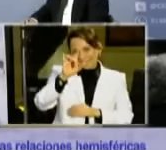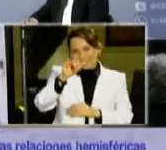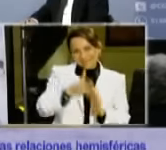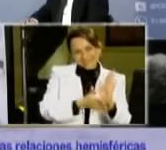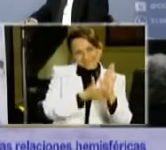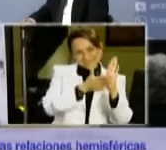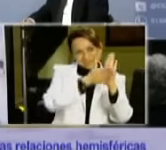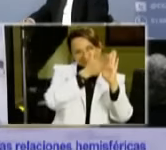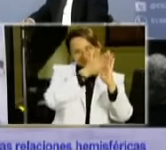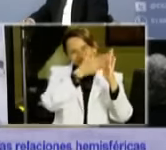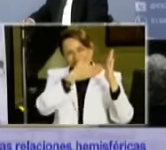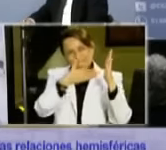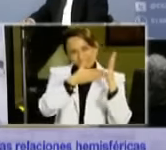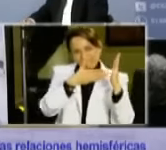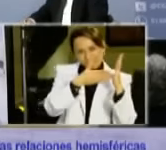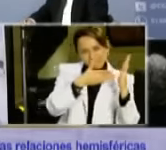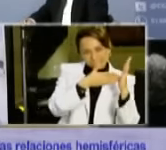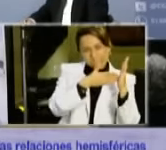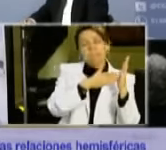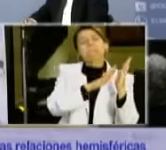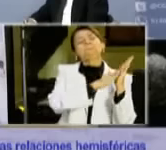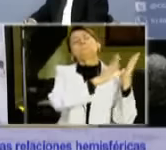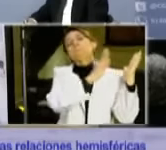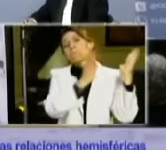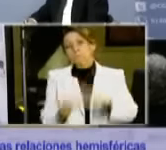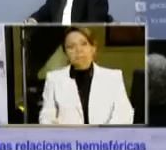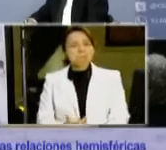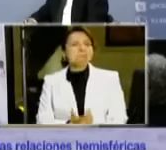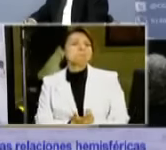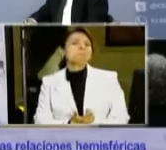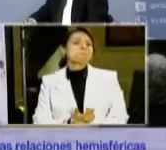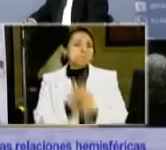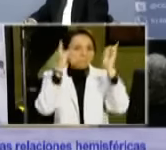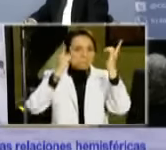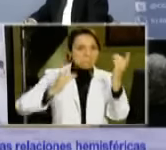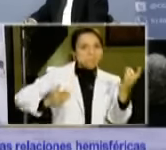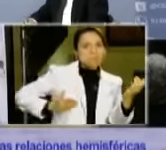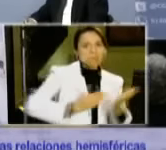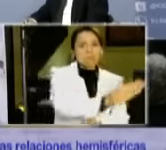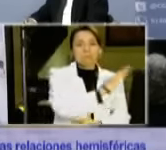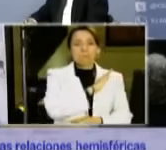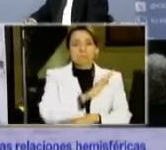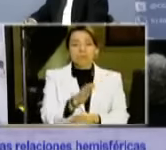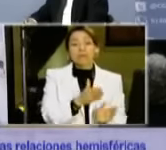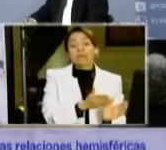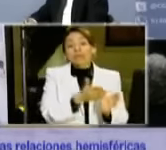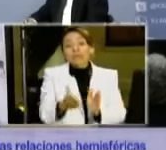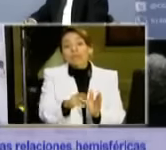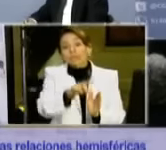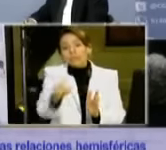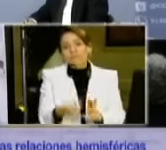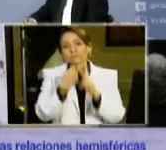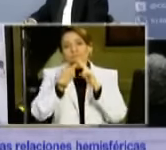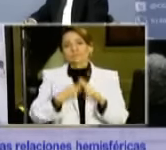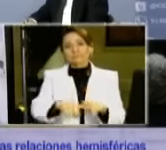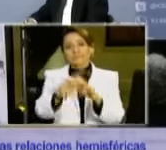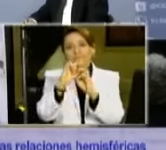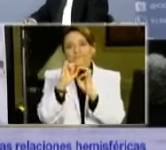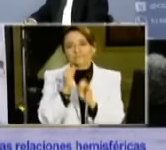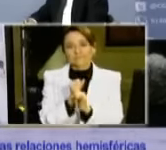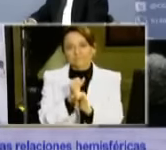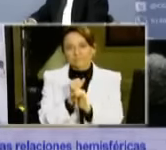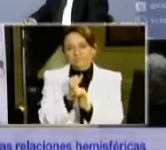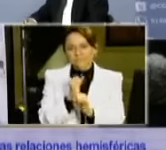que nace es mucho más global en todos sus aspectos, aunque también más desafiante, porque a la